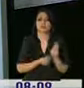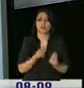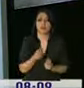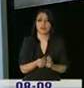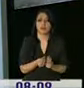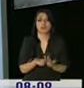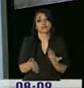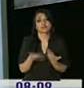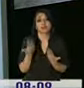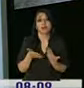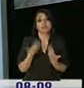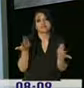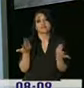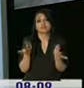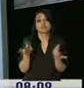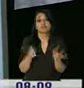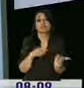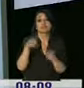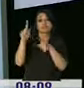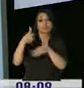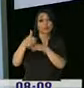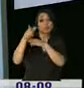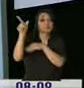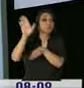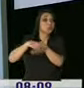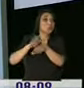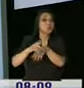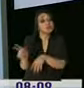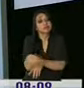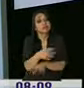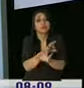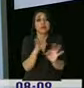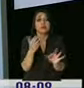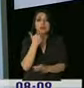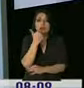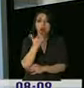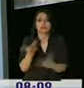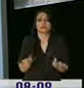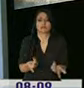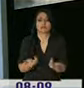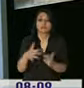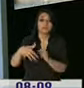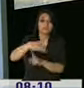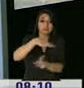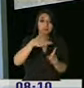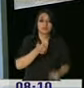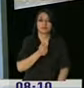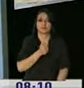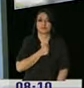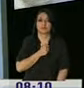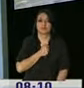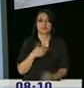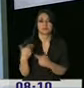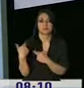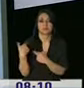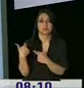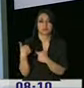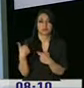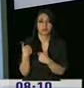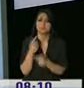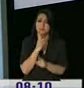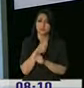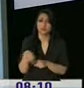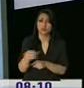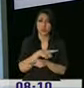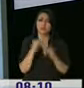fácil endilgar el lío a la autoridad para que ellos mantengan el parque. Cuando el parque debe ser el sitio de distracción y nosotros tenerle